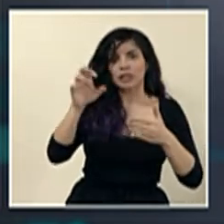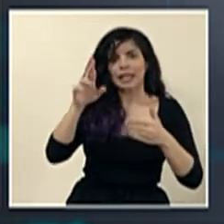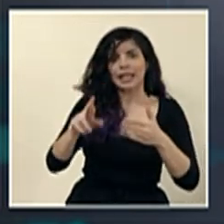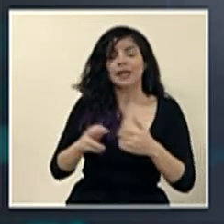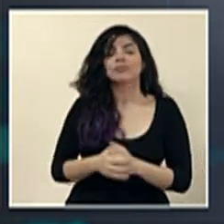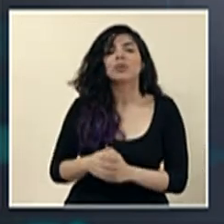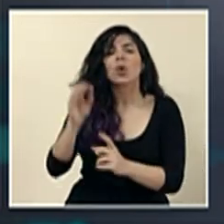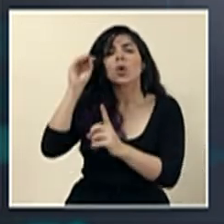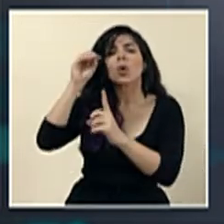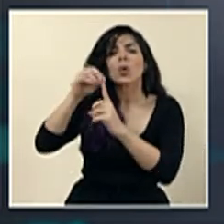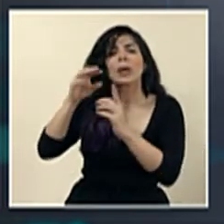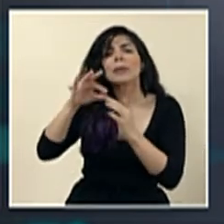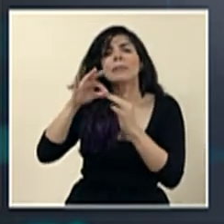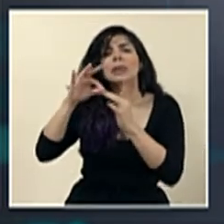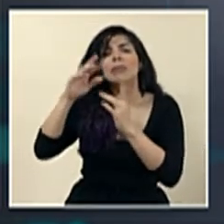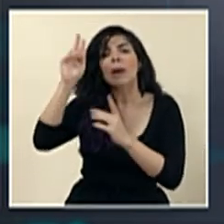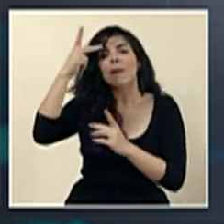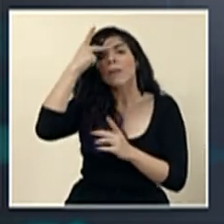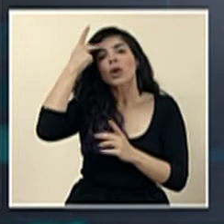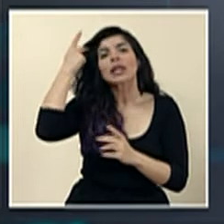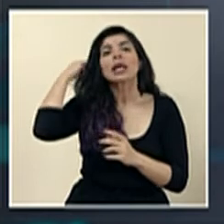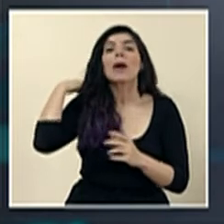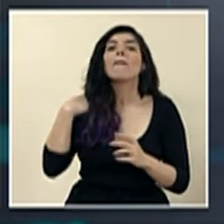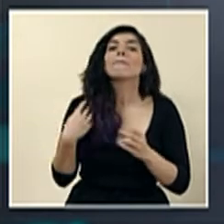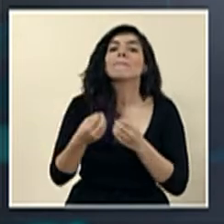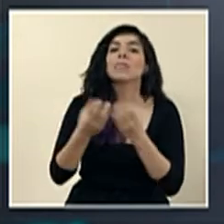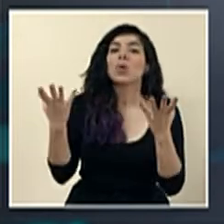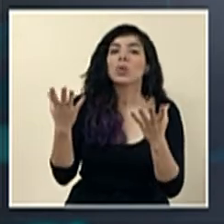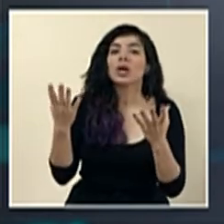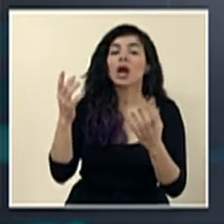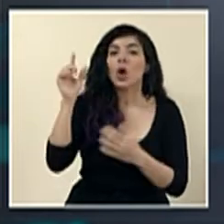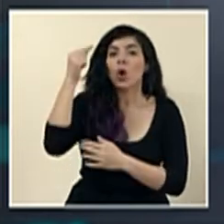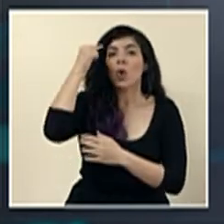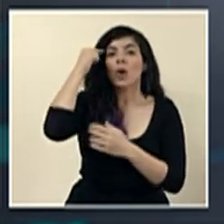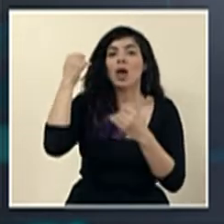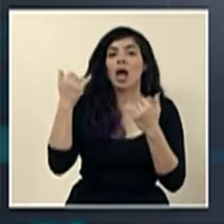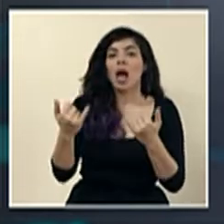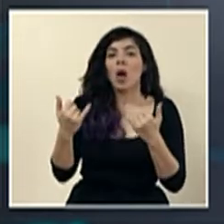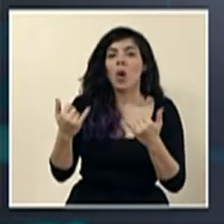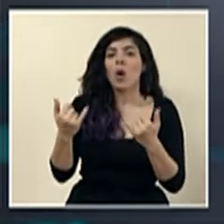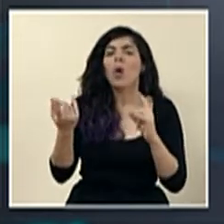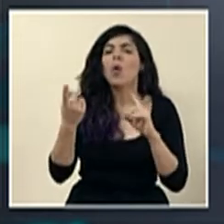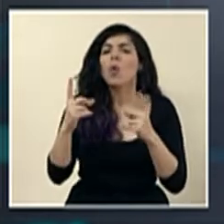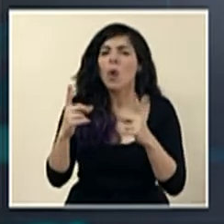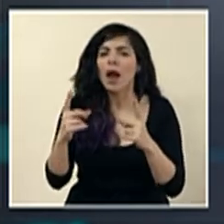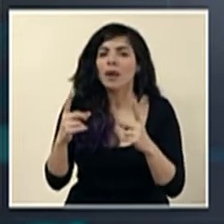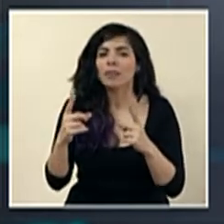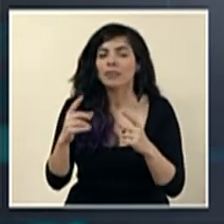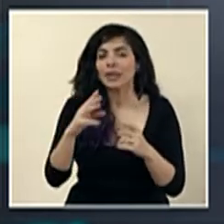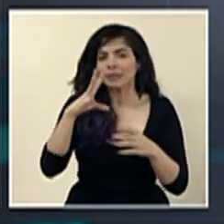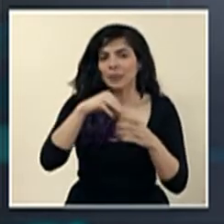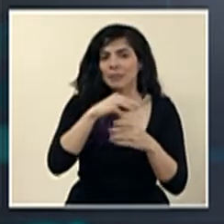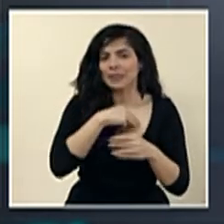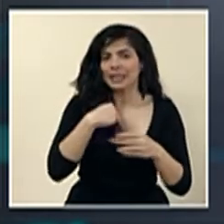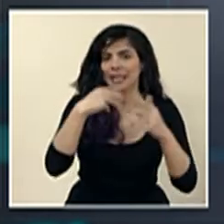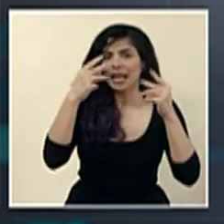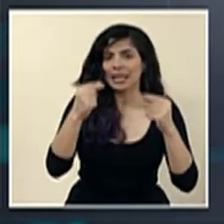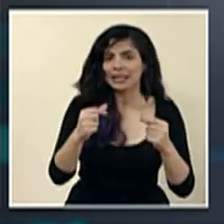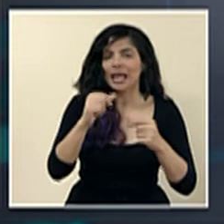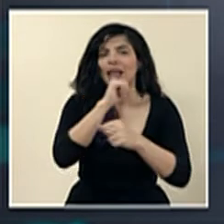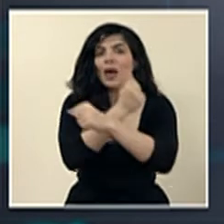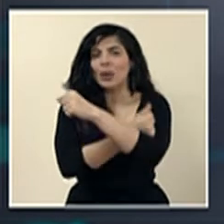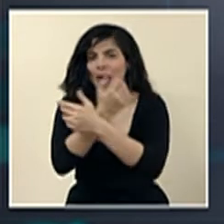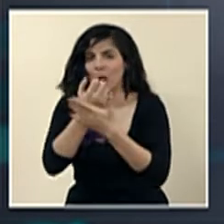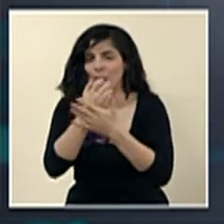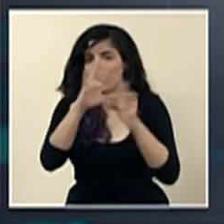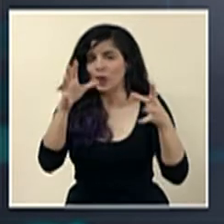objetivo fundamental de la política pública del gobierno en estos momentos es, incluyendo la del Ministerio de Hacienda y las autoridades